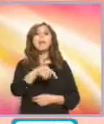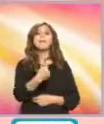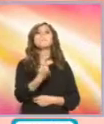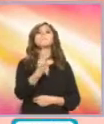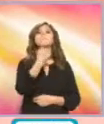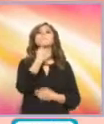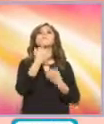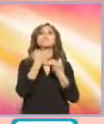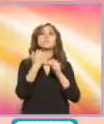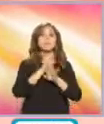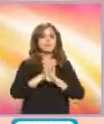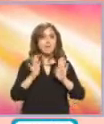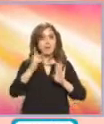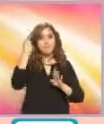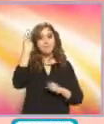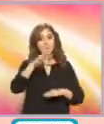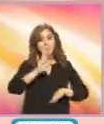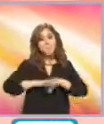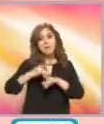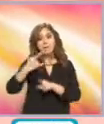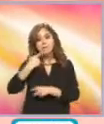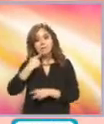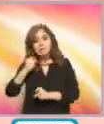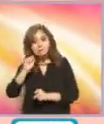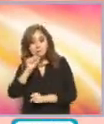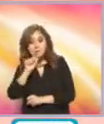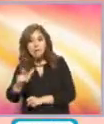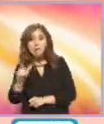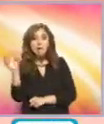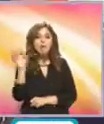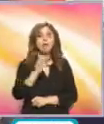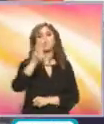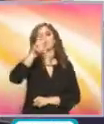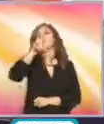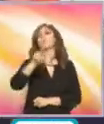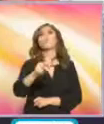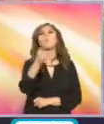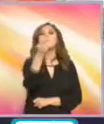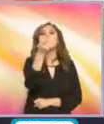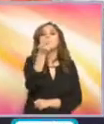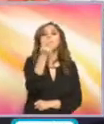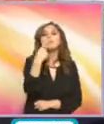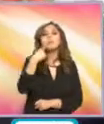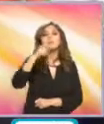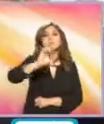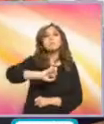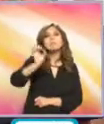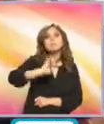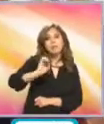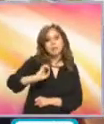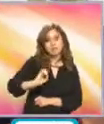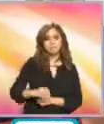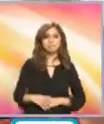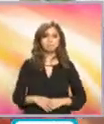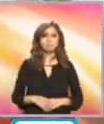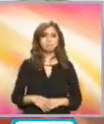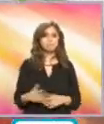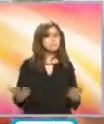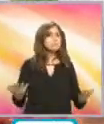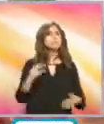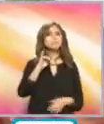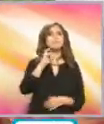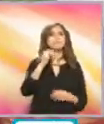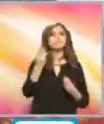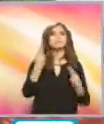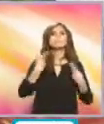los sabores. No es para que me sepa salado, sepa sal, no. Eso es importante. Potencializa Sí, sabores. porque luego la exacto. gente, por ejemplo, lo que no se debe